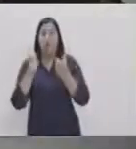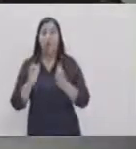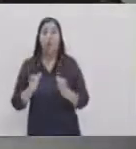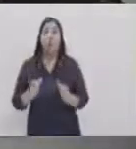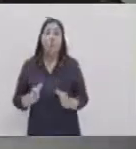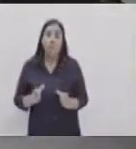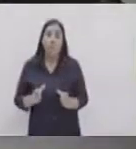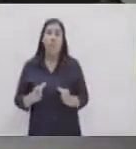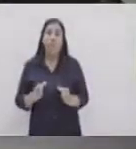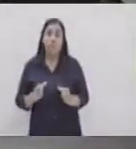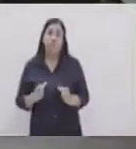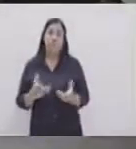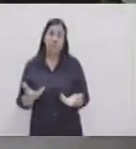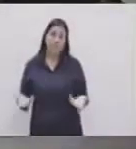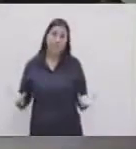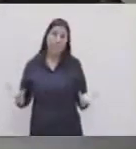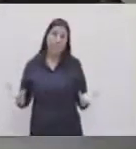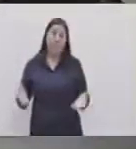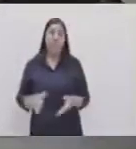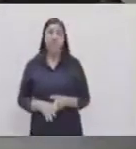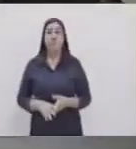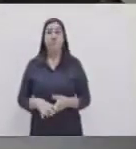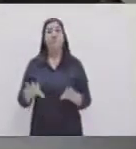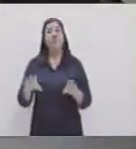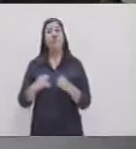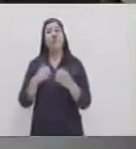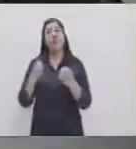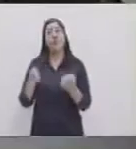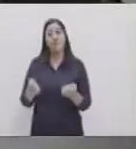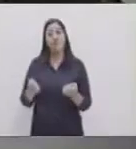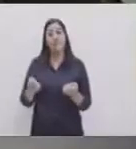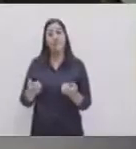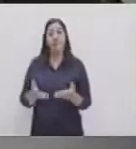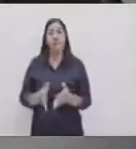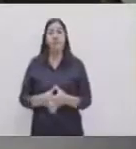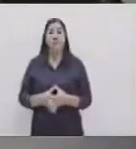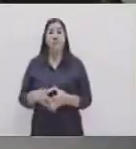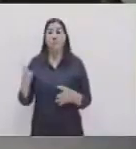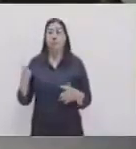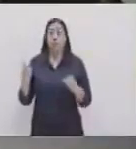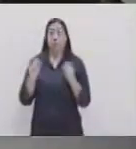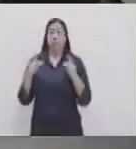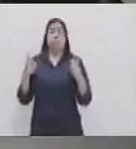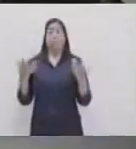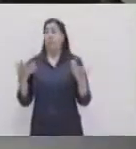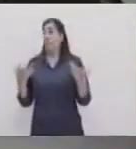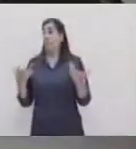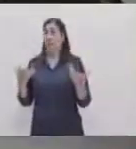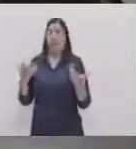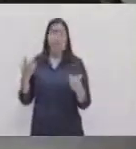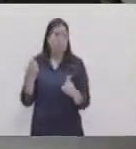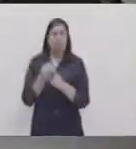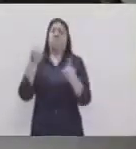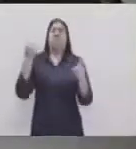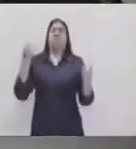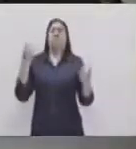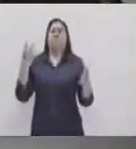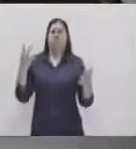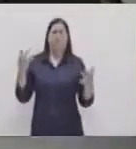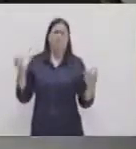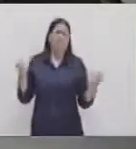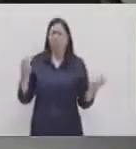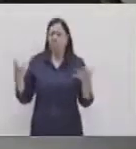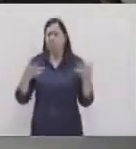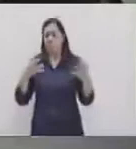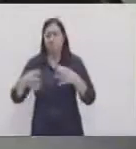llega y el niño, que cuando se le toca, él reacciona con violencia, porque no ha